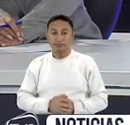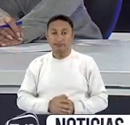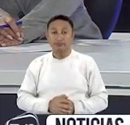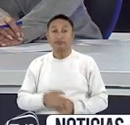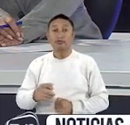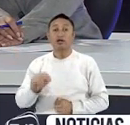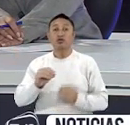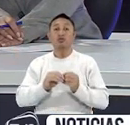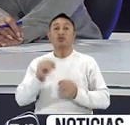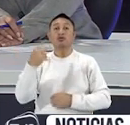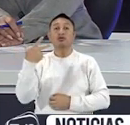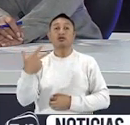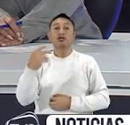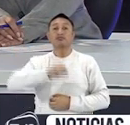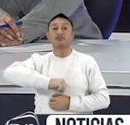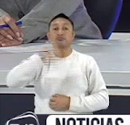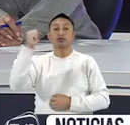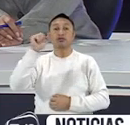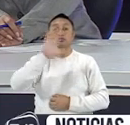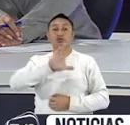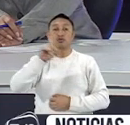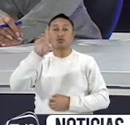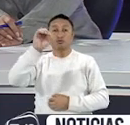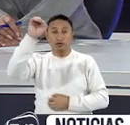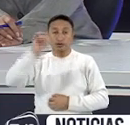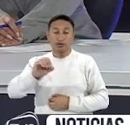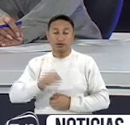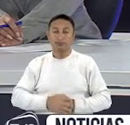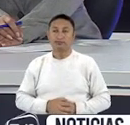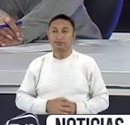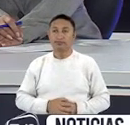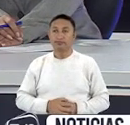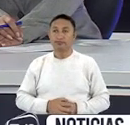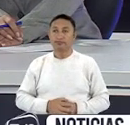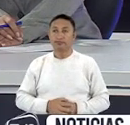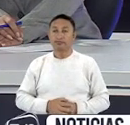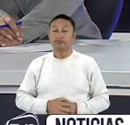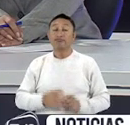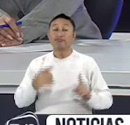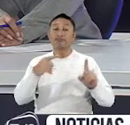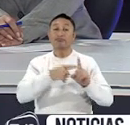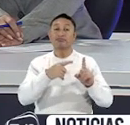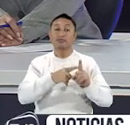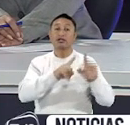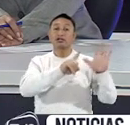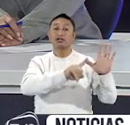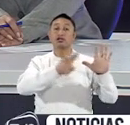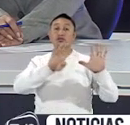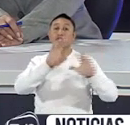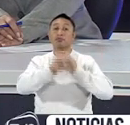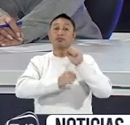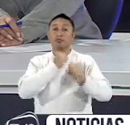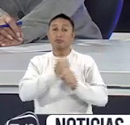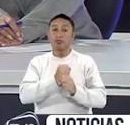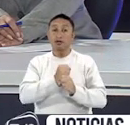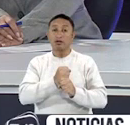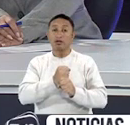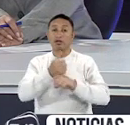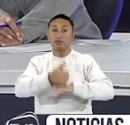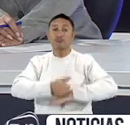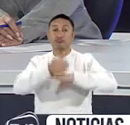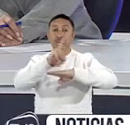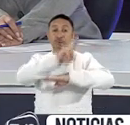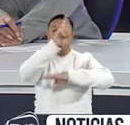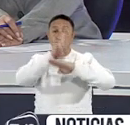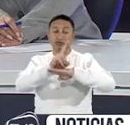lista 3 ganó con el 51% de los votos. Espinosa, de 69 años de edad, estará al frente de la